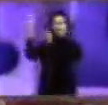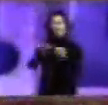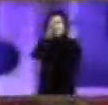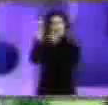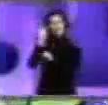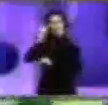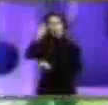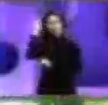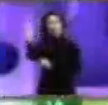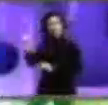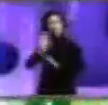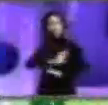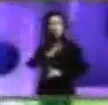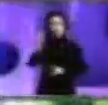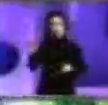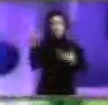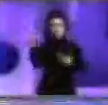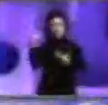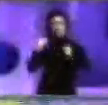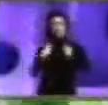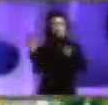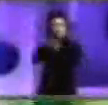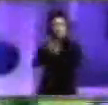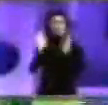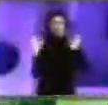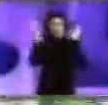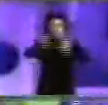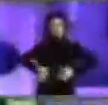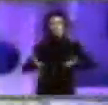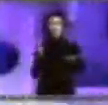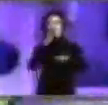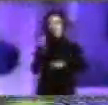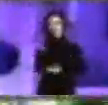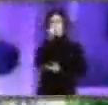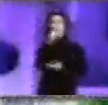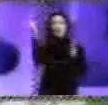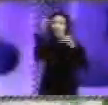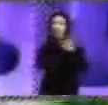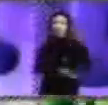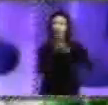pa' dejarse ahí la vida, por no tener que comer.